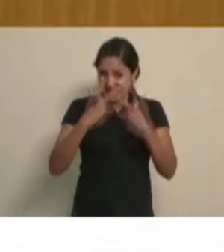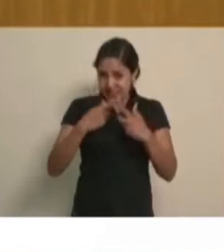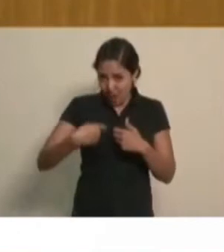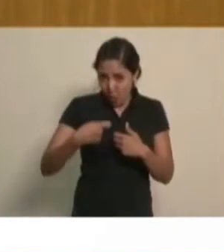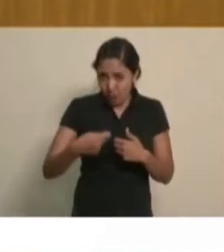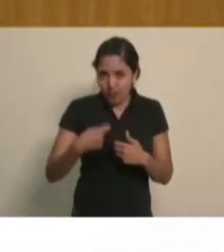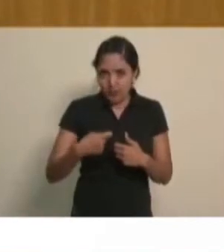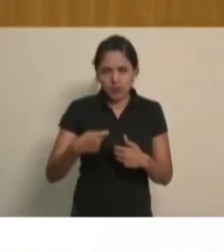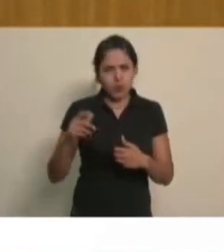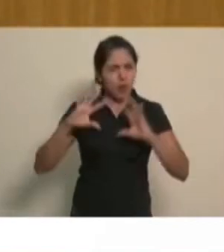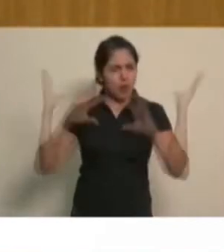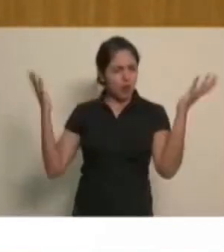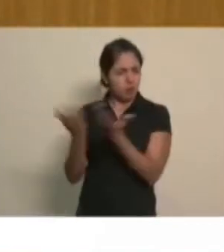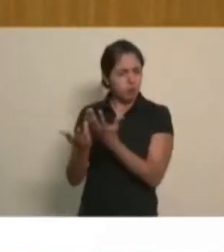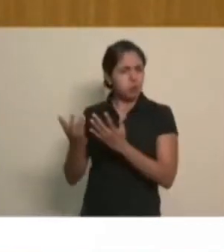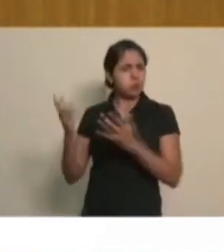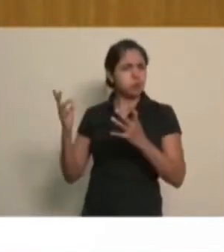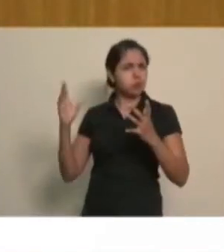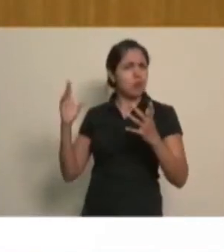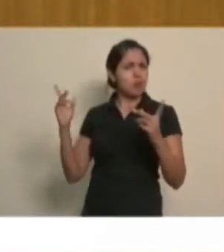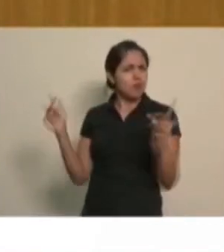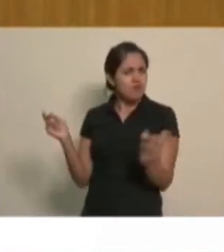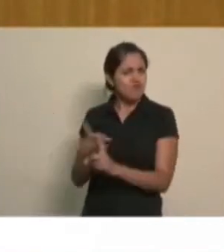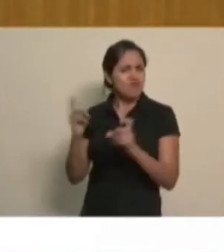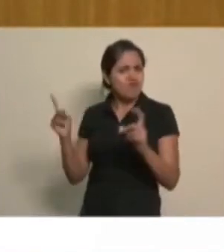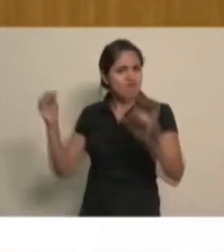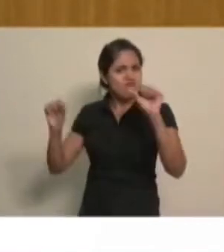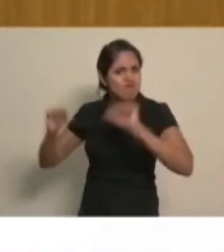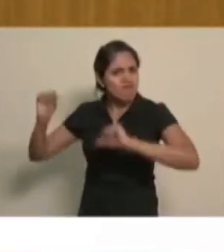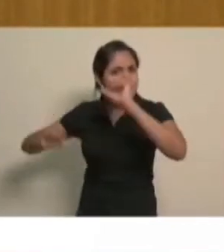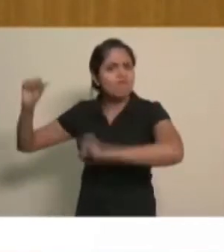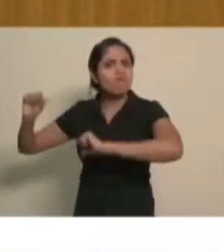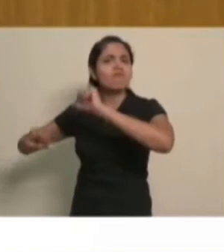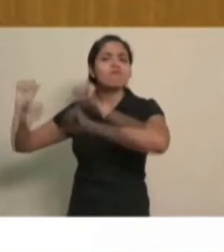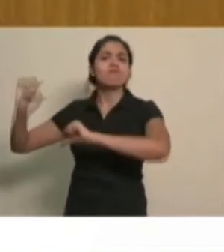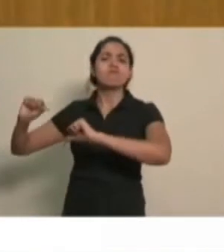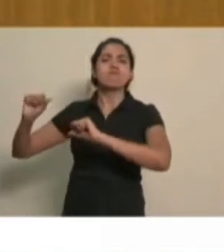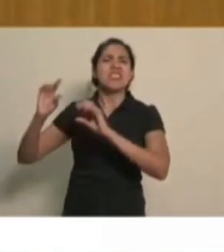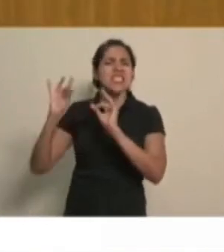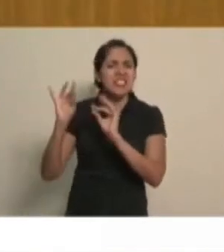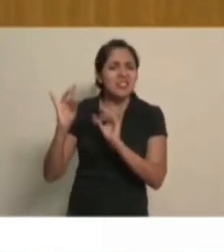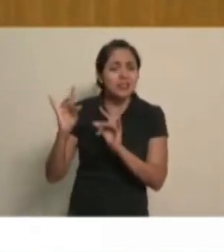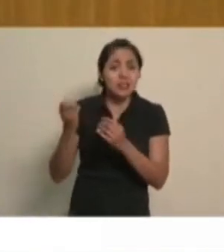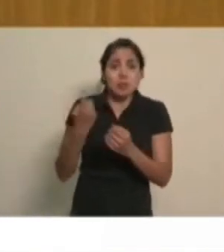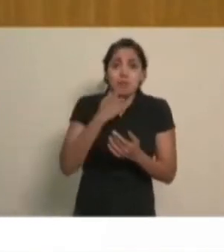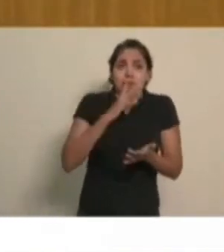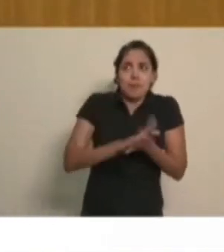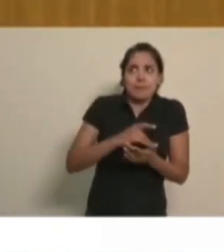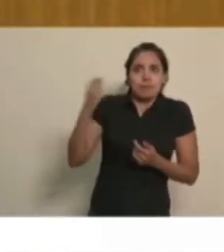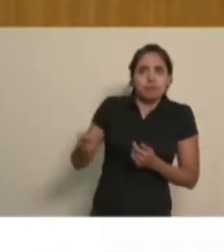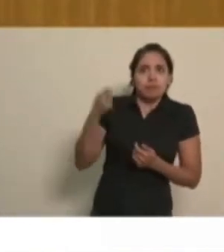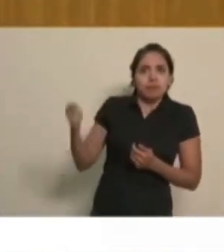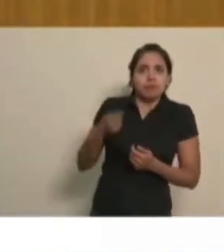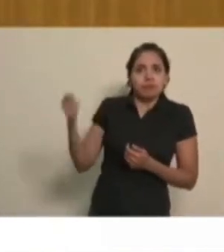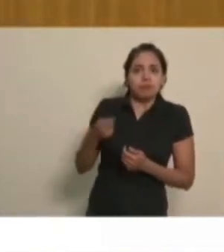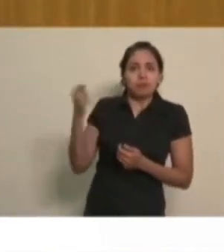mundo. Hay una serie de factores que llevan a que los mismos se tornen insostenibles en el mundo, al menos con financiación contributiva, es decir,